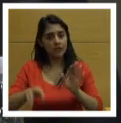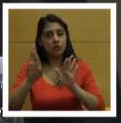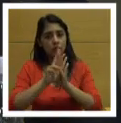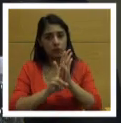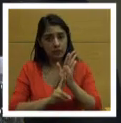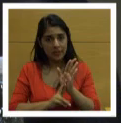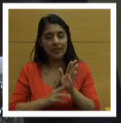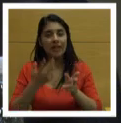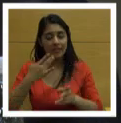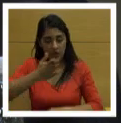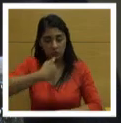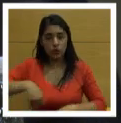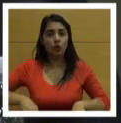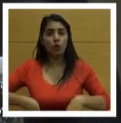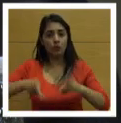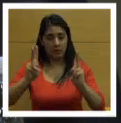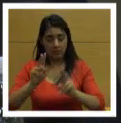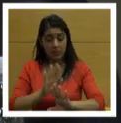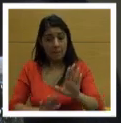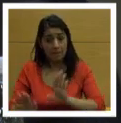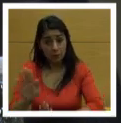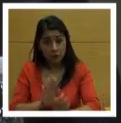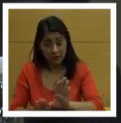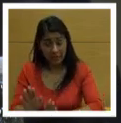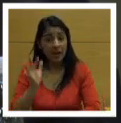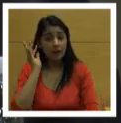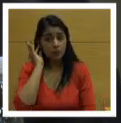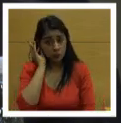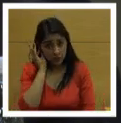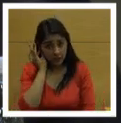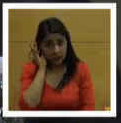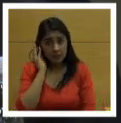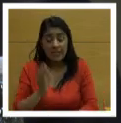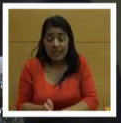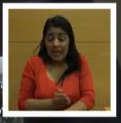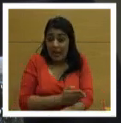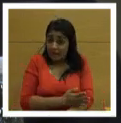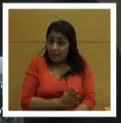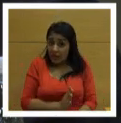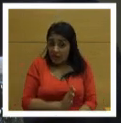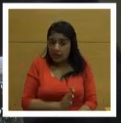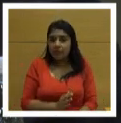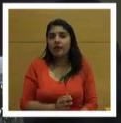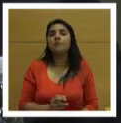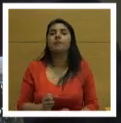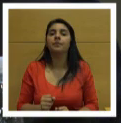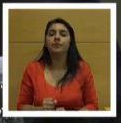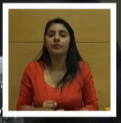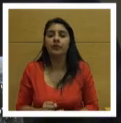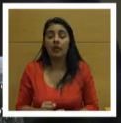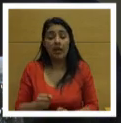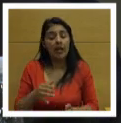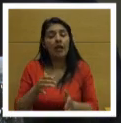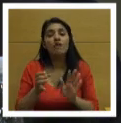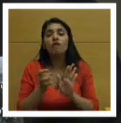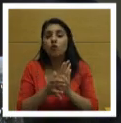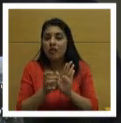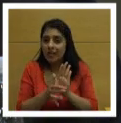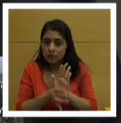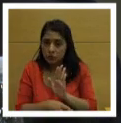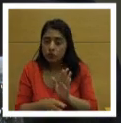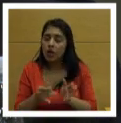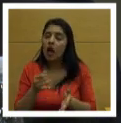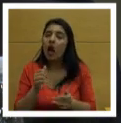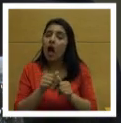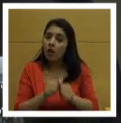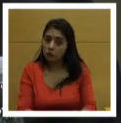actuación que nos permitan proteger de forma efectiva a las mujeres y evitar en lo posible la ocurrencia de episodios de vulneración y abuso,